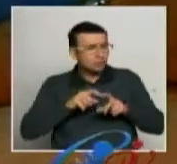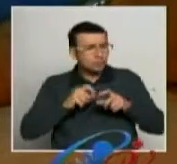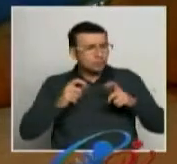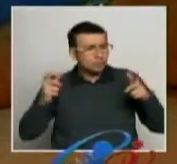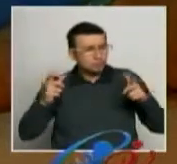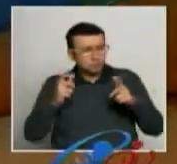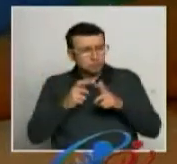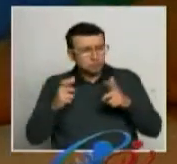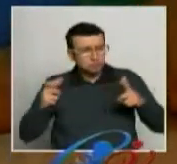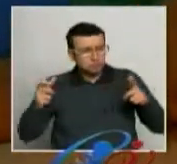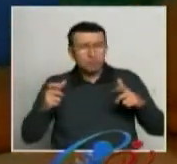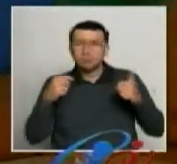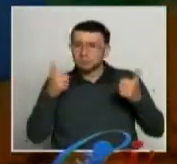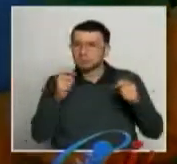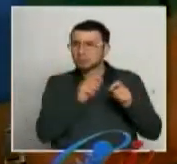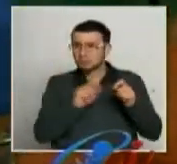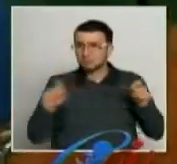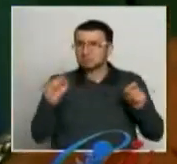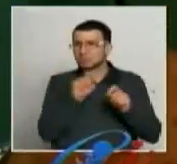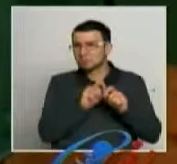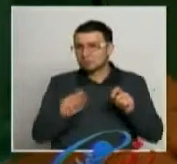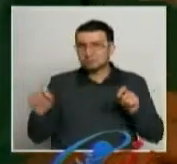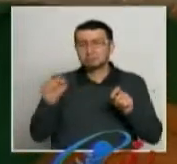tiene una muy buena onda.